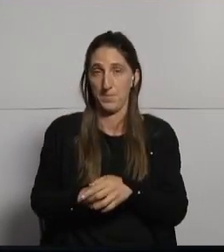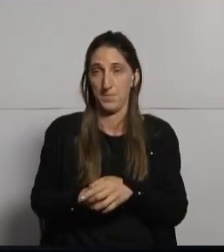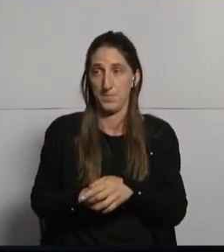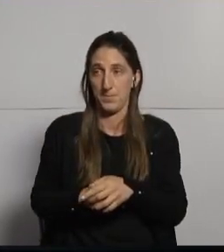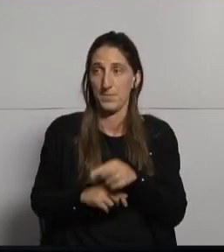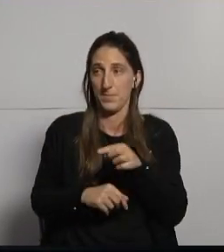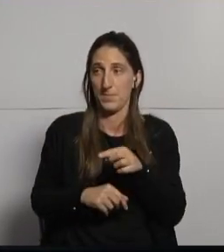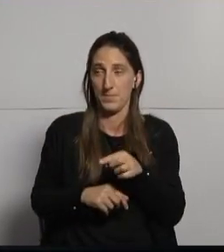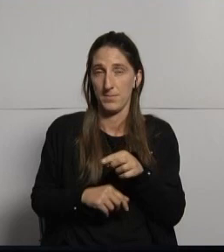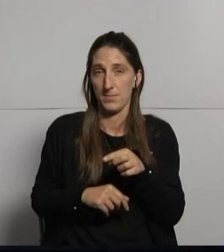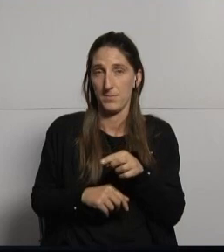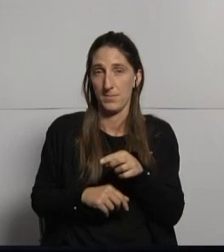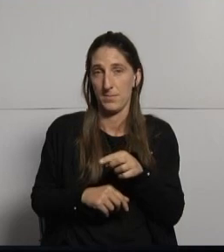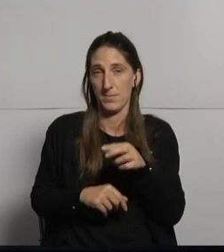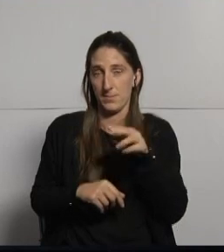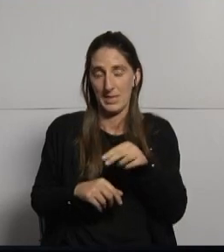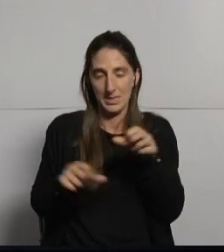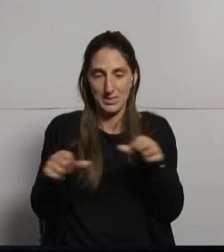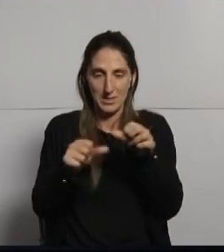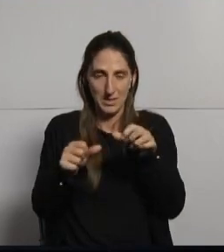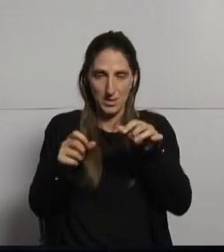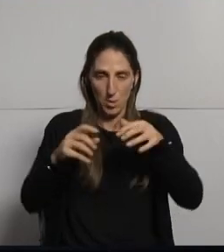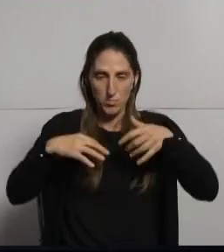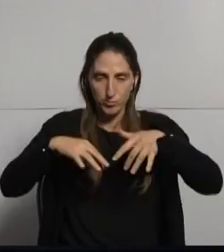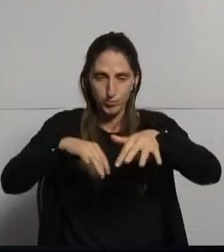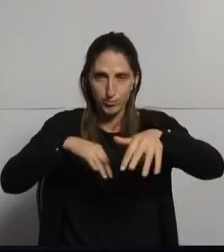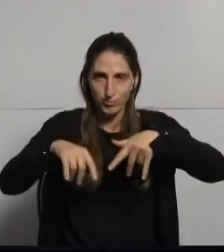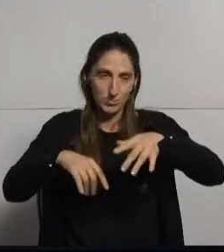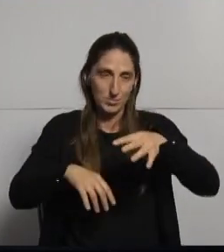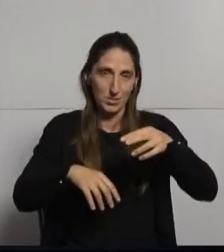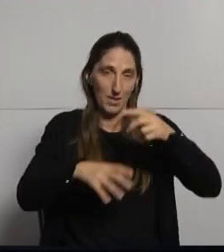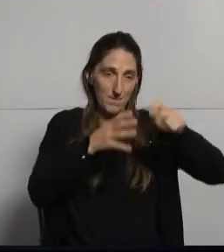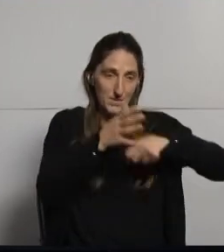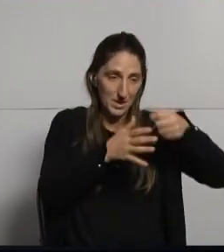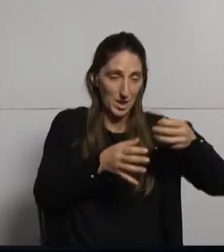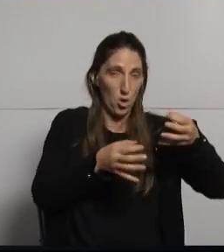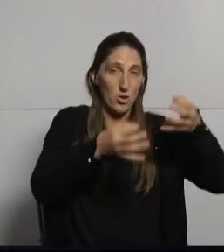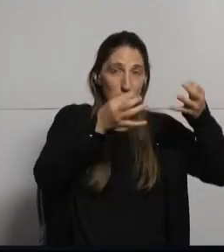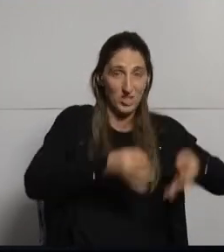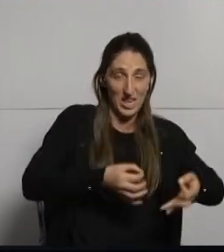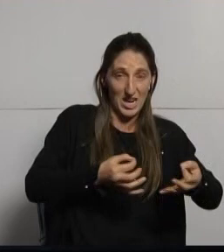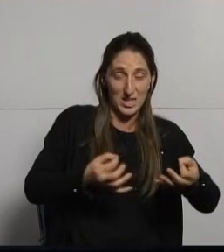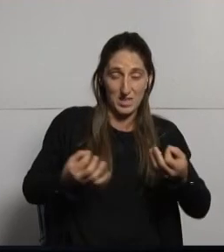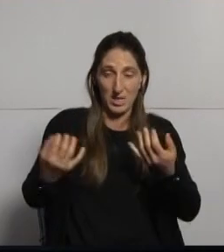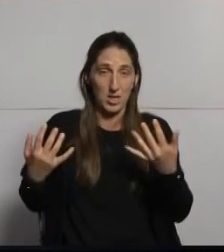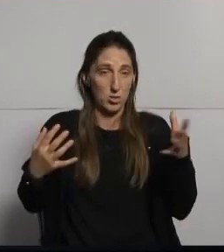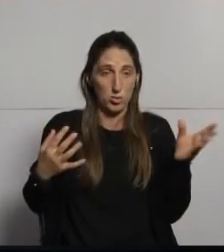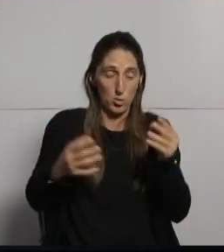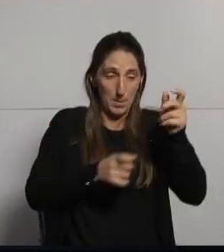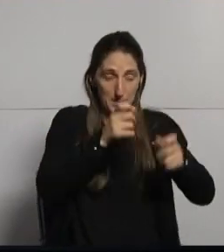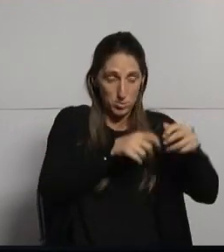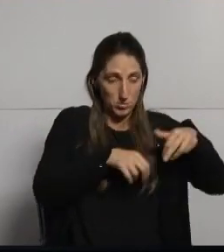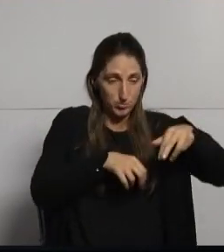se utiliza un background estático, que es el video real, y se superponen todas las imágenes de todas las